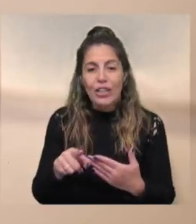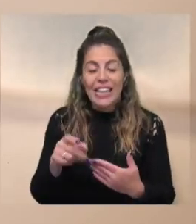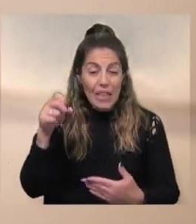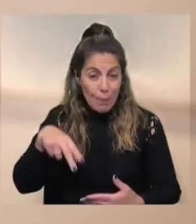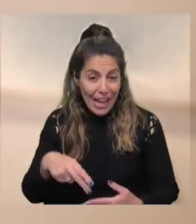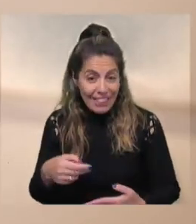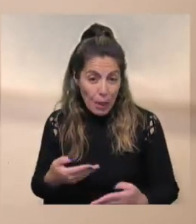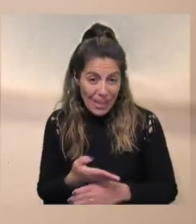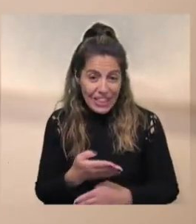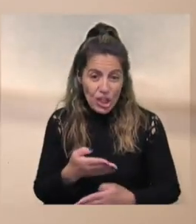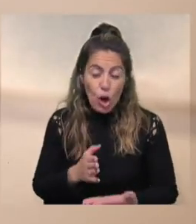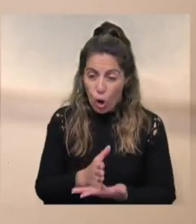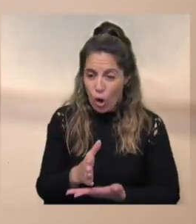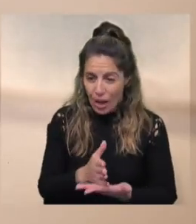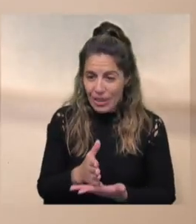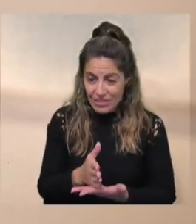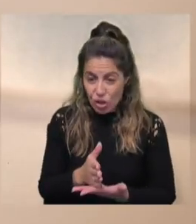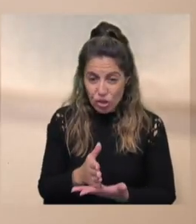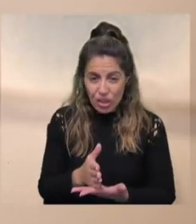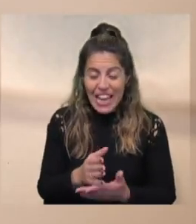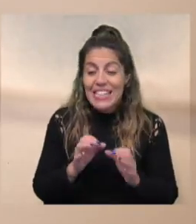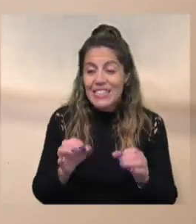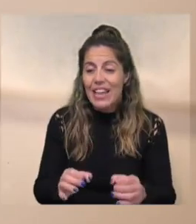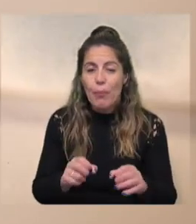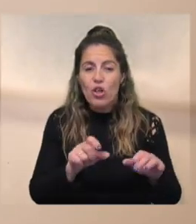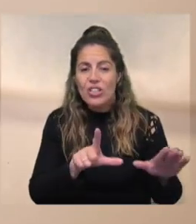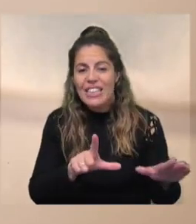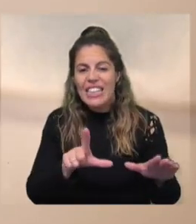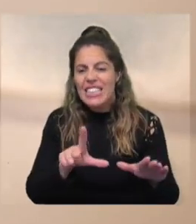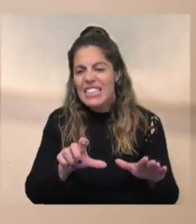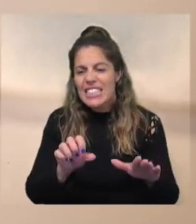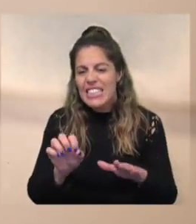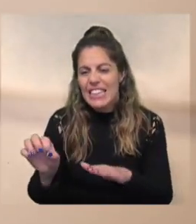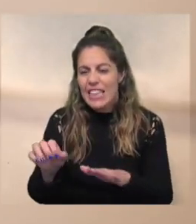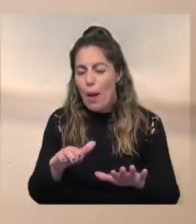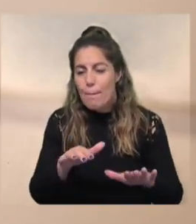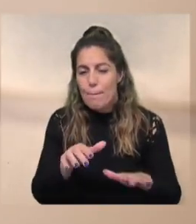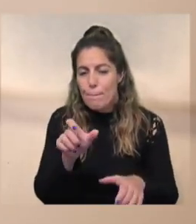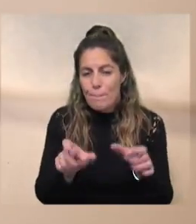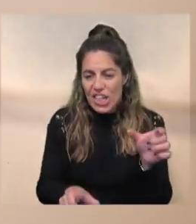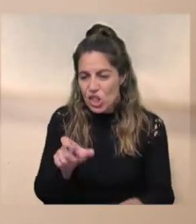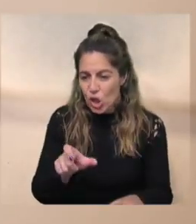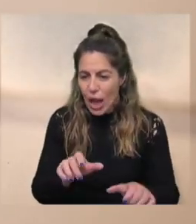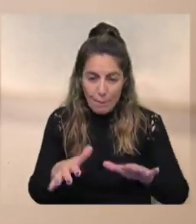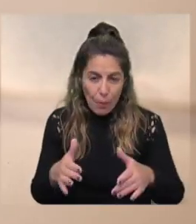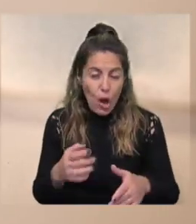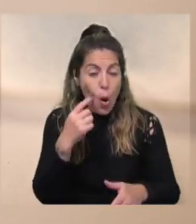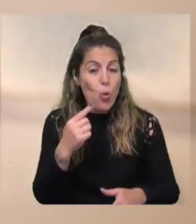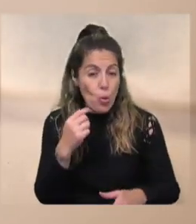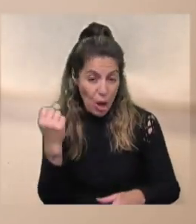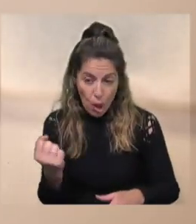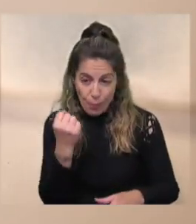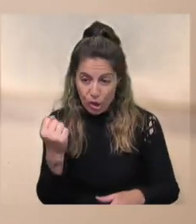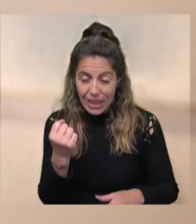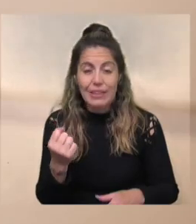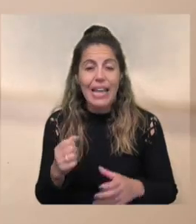pedir colaboración y estrategia de muestreo, llegamos a unas 700 y pico de personas, lo cual es un número súper considerable, súper